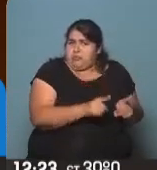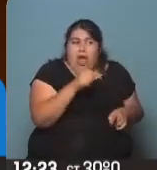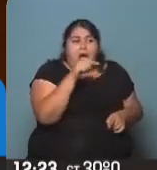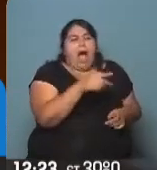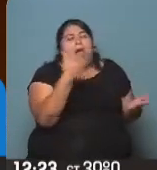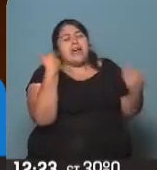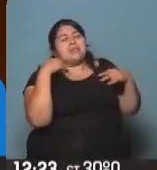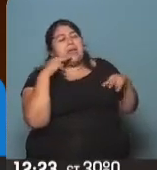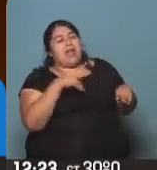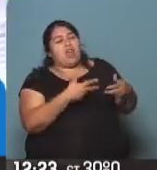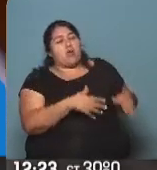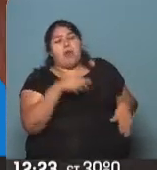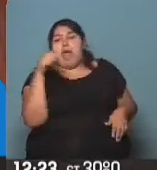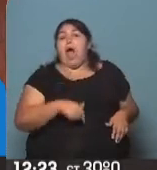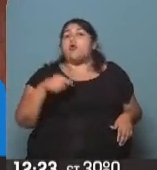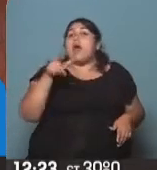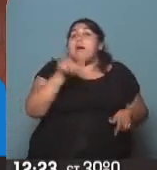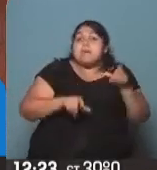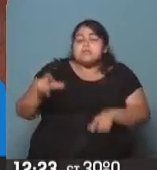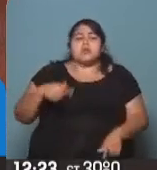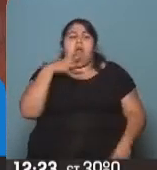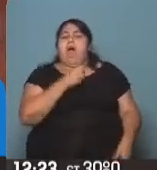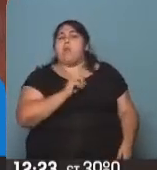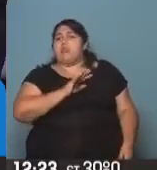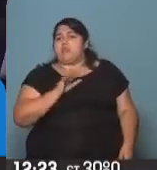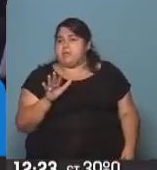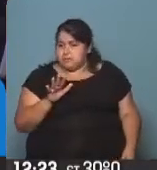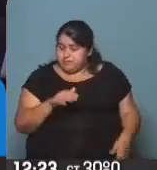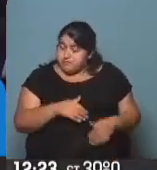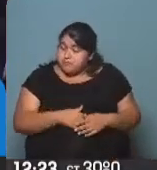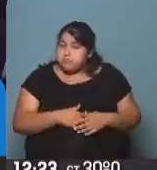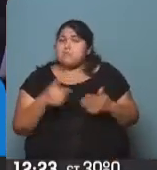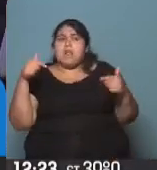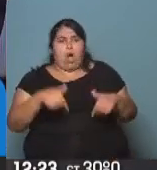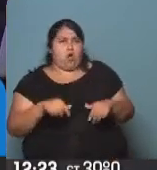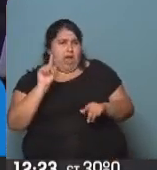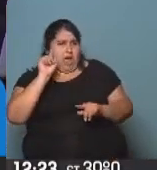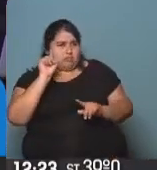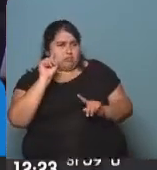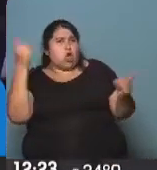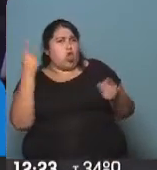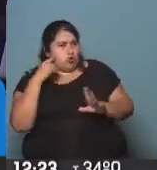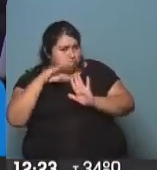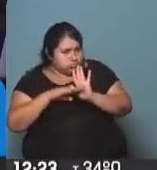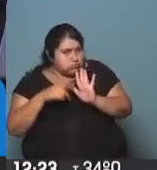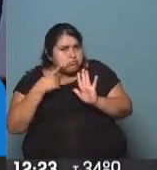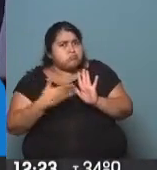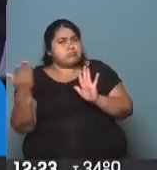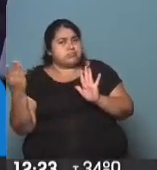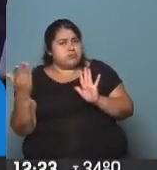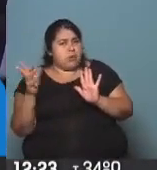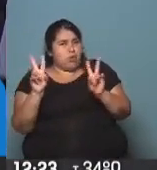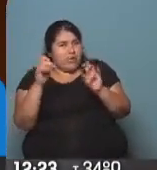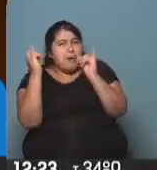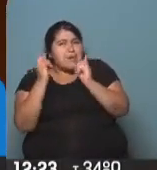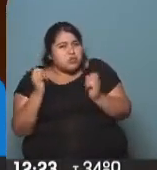sociedades no lo toleran. Bueno, mañana empieza, no fue casual que se conozca este documento ahora, porque mañana van a comenzar a discutir el tema de fondo, que es el